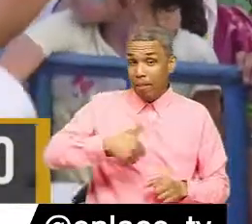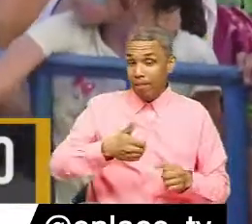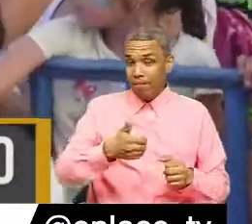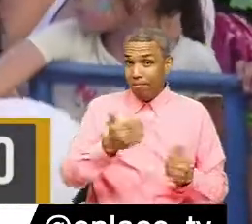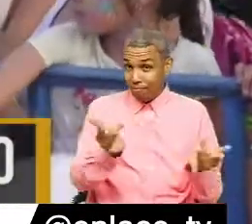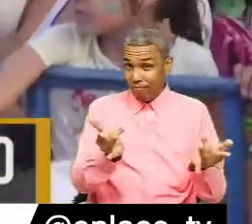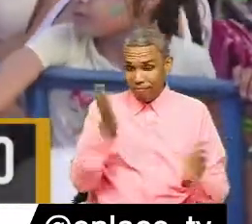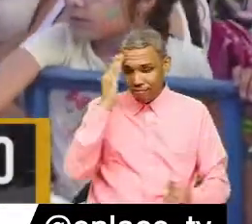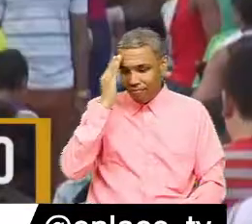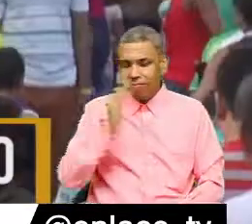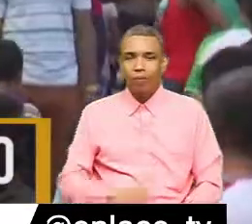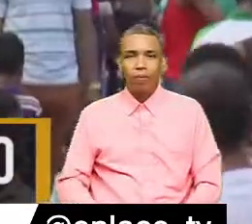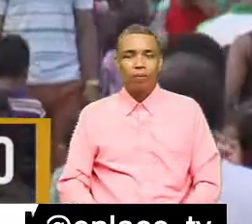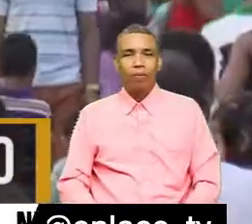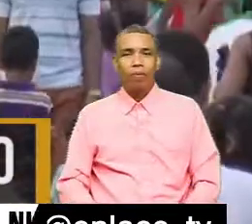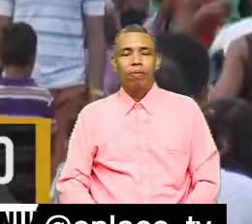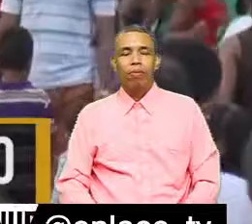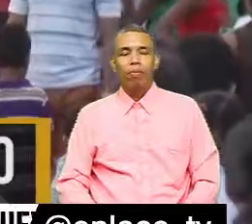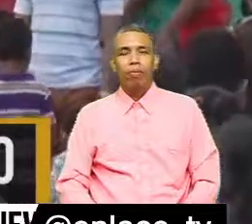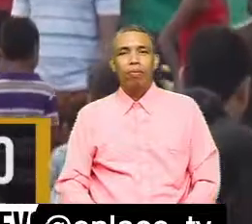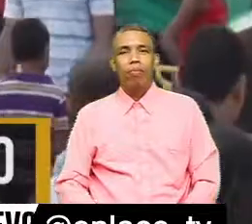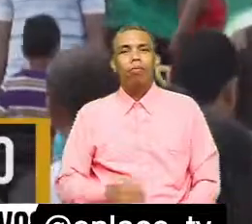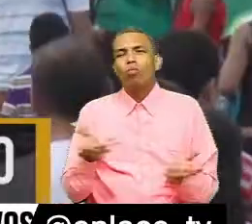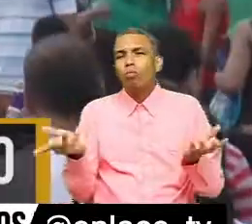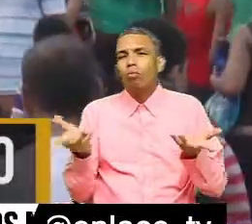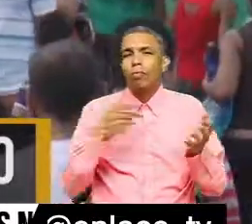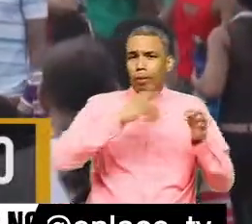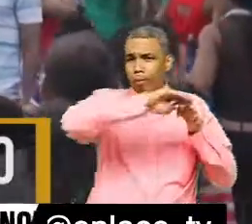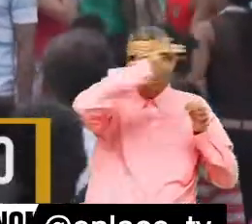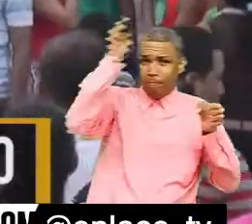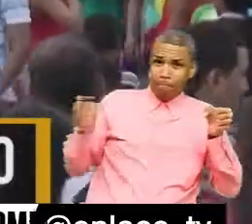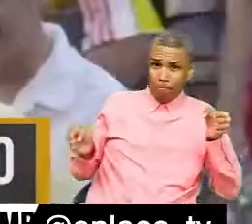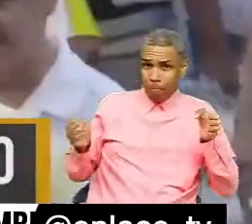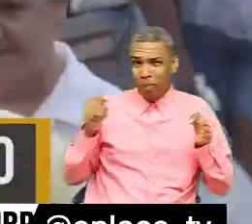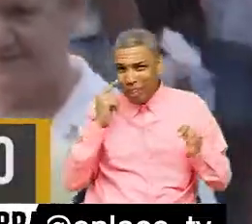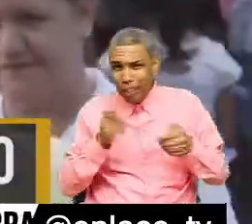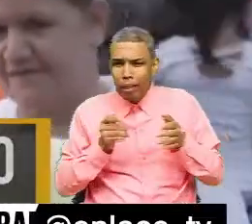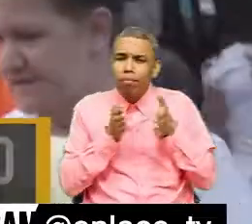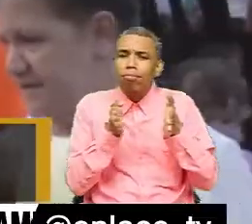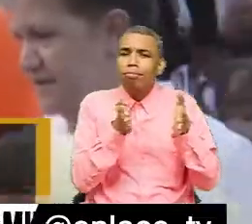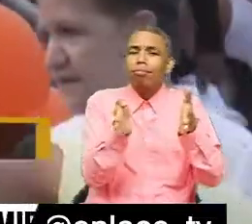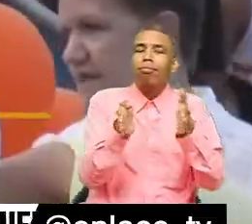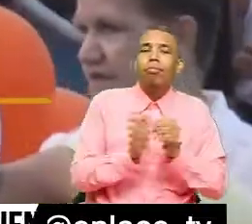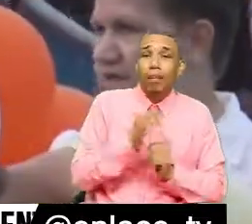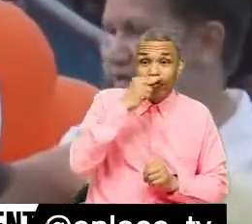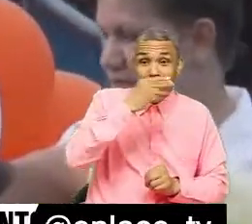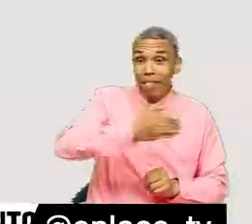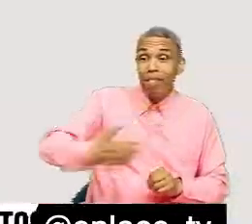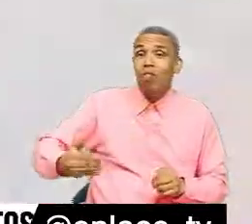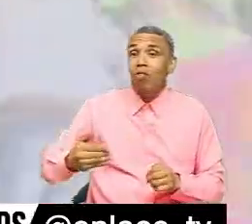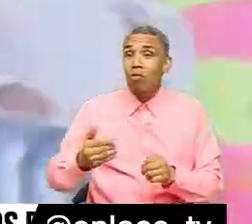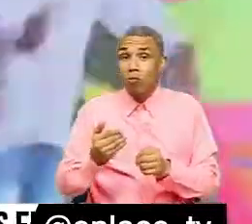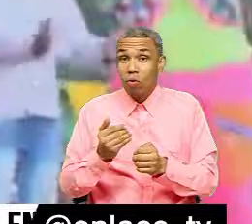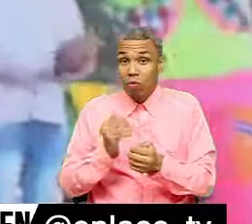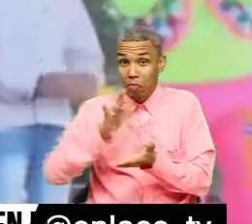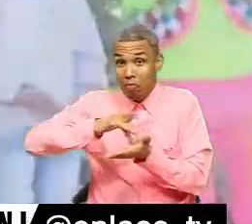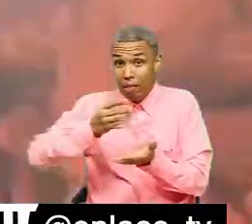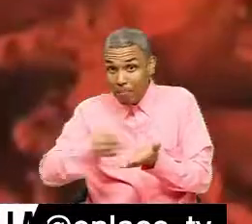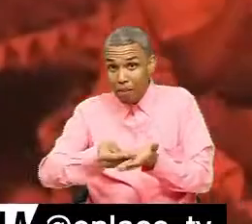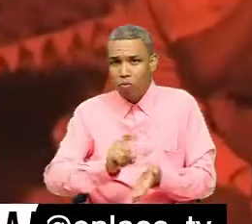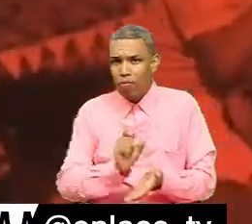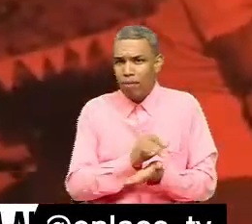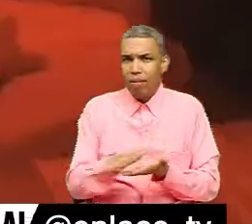se desarrollará este domingo 30 de octubre en la Ruta 65 de la Villa Olímpica y es gratis para los más pequeños de la ciudad. Este